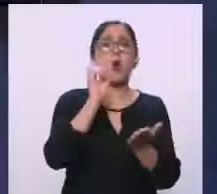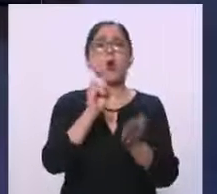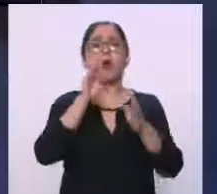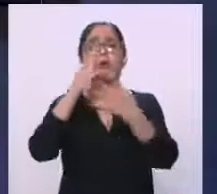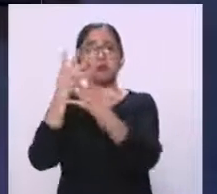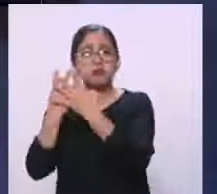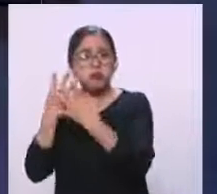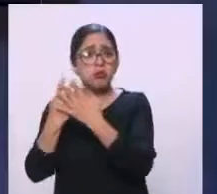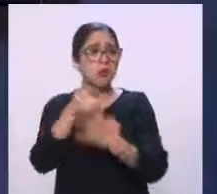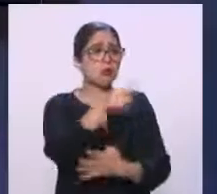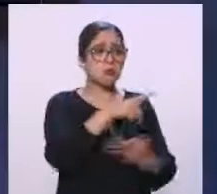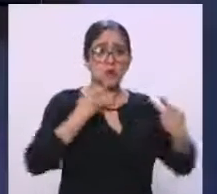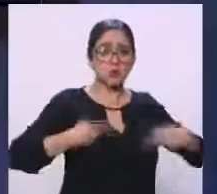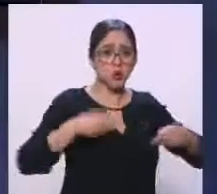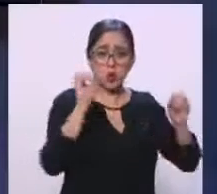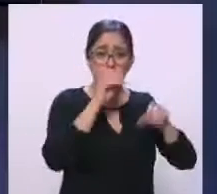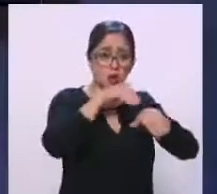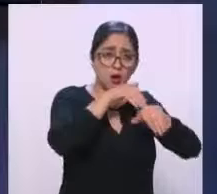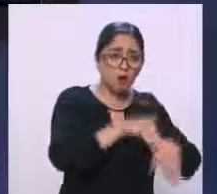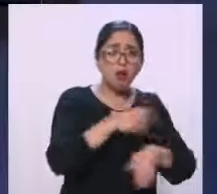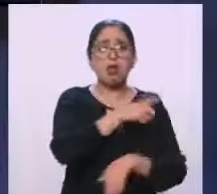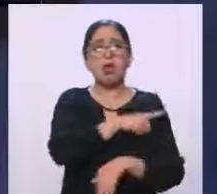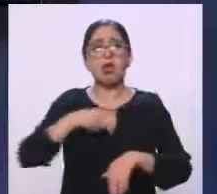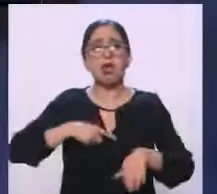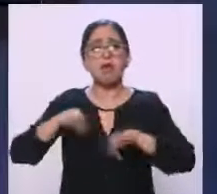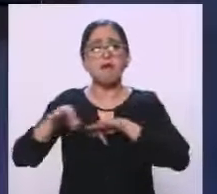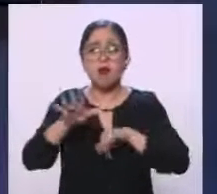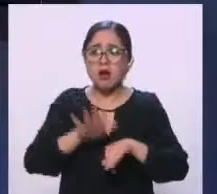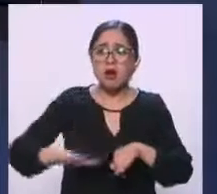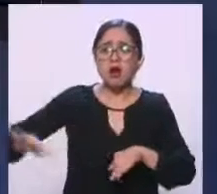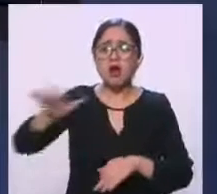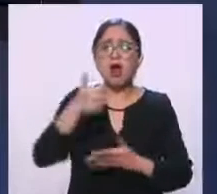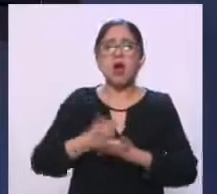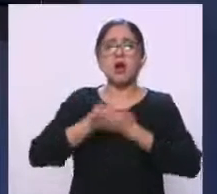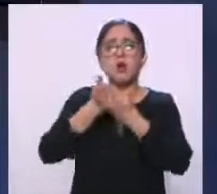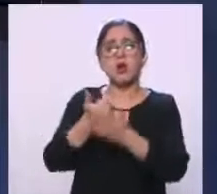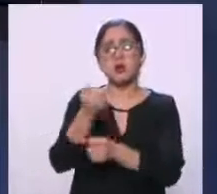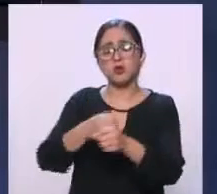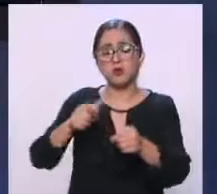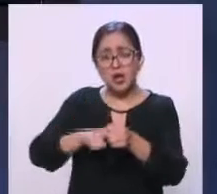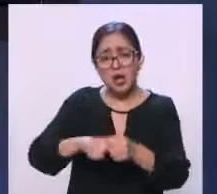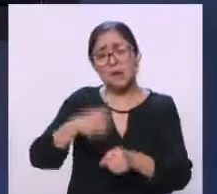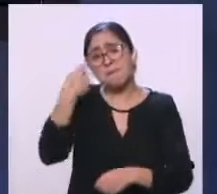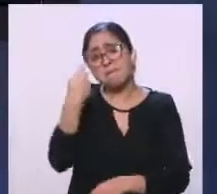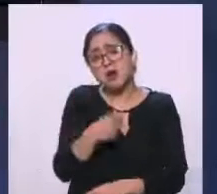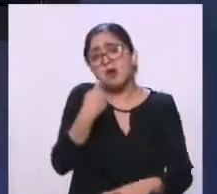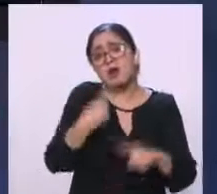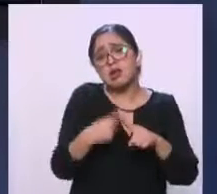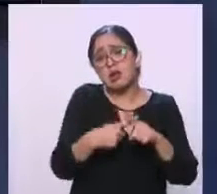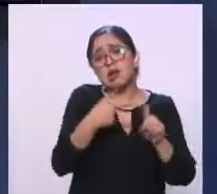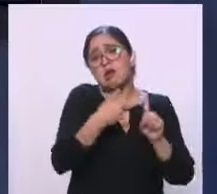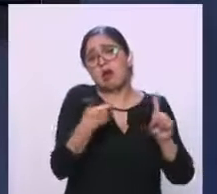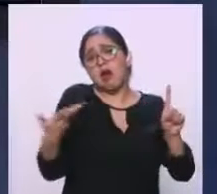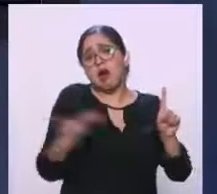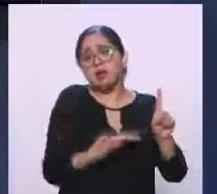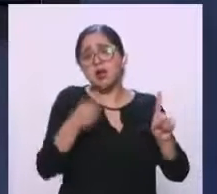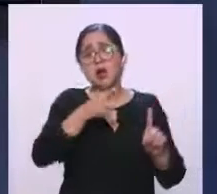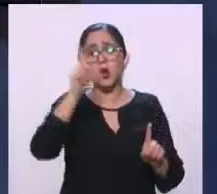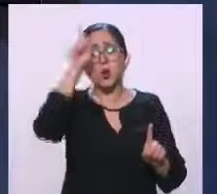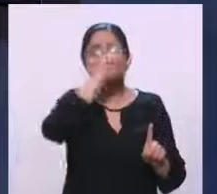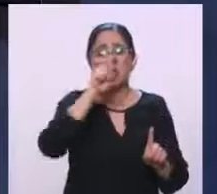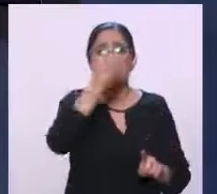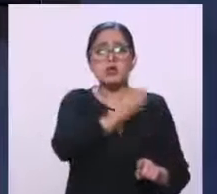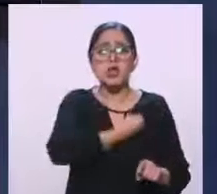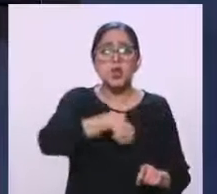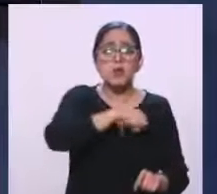comunitario a quien lo incumpla. Medidas estas que, según la distribución de competencias, únicamente puede dictar el Consejo de Salubridad General,